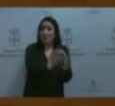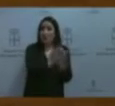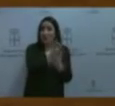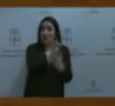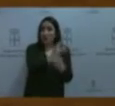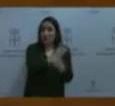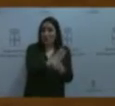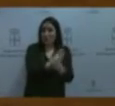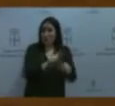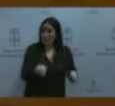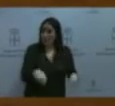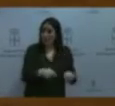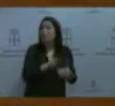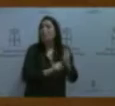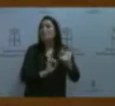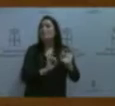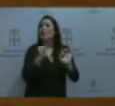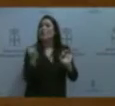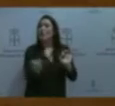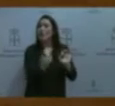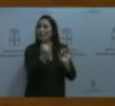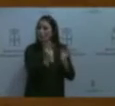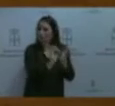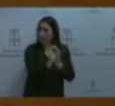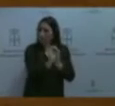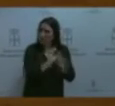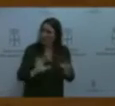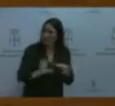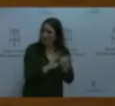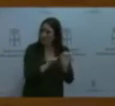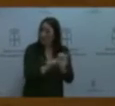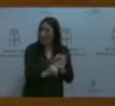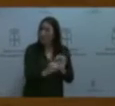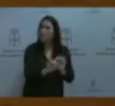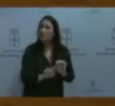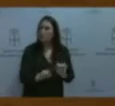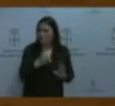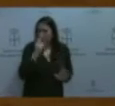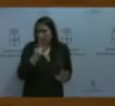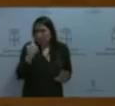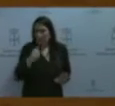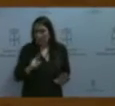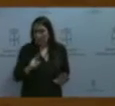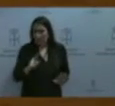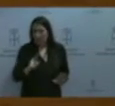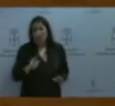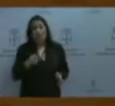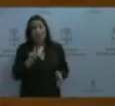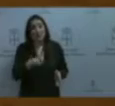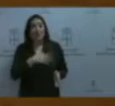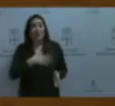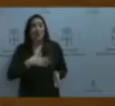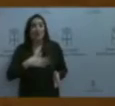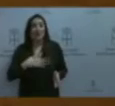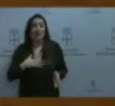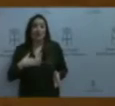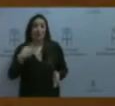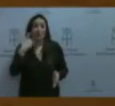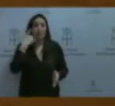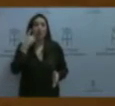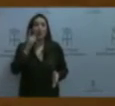jefatura de servicio. Porque de la misma forma creemos que